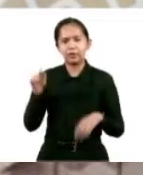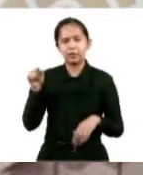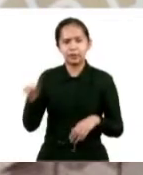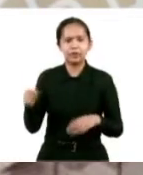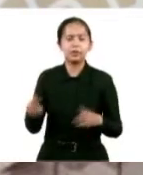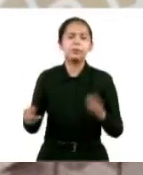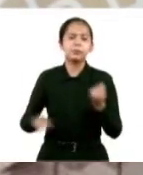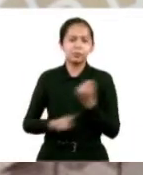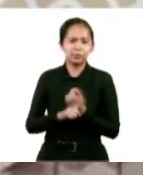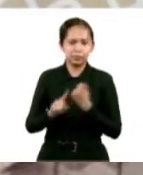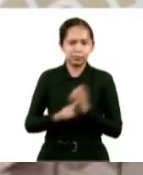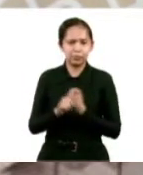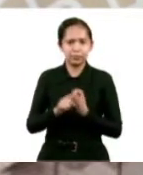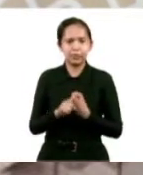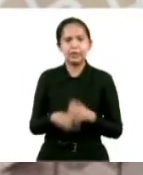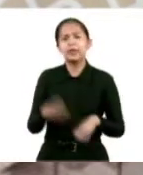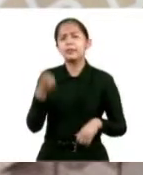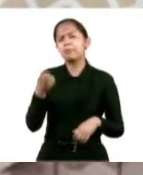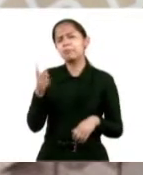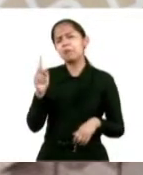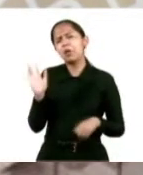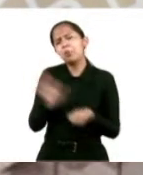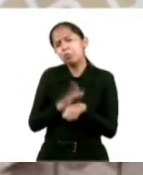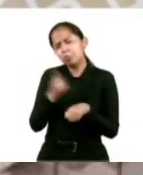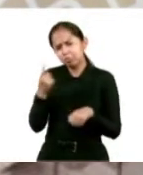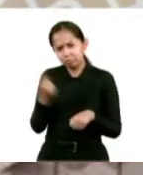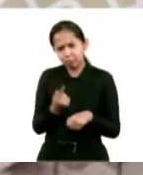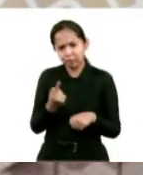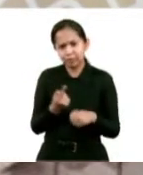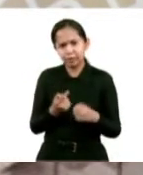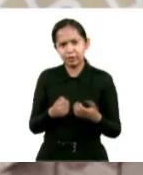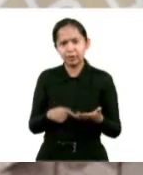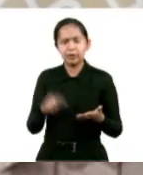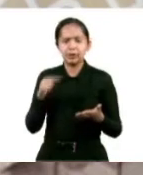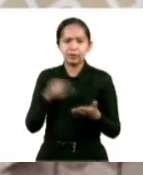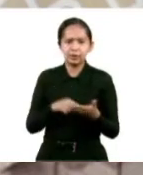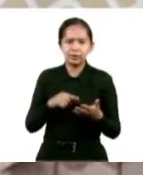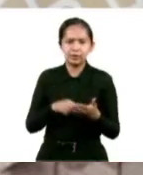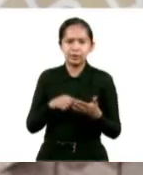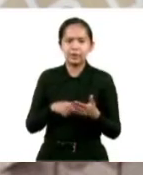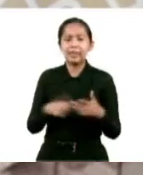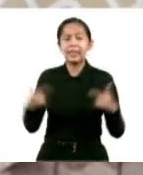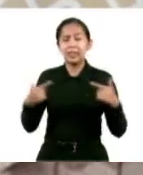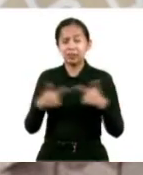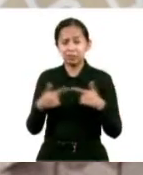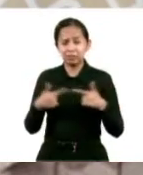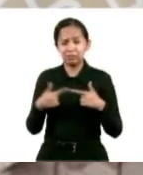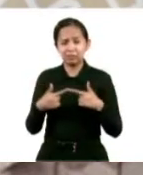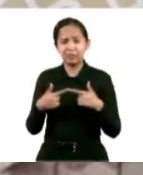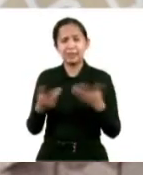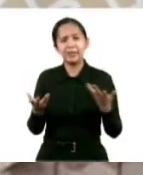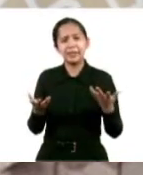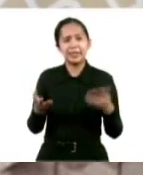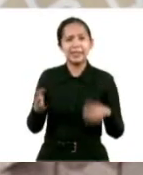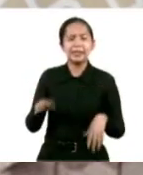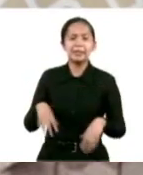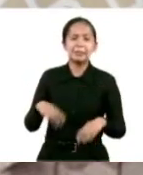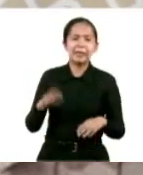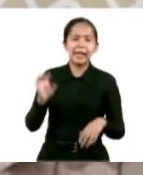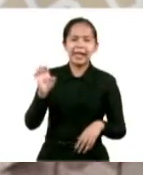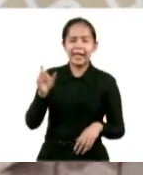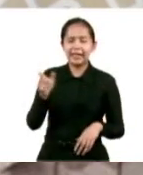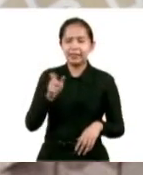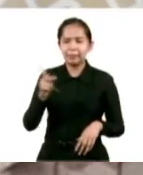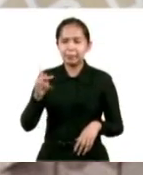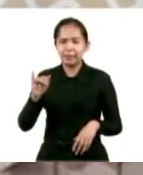estructural. Esto debido a que los términos de servicio de Google son explícitos sobre el hecho